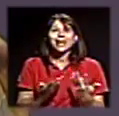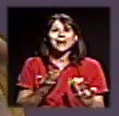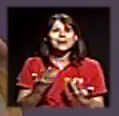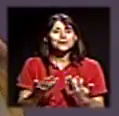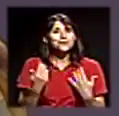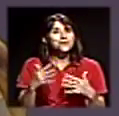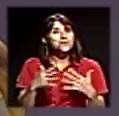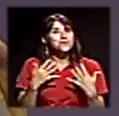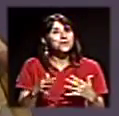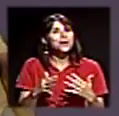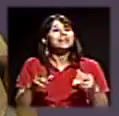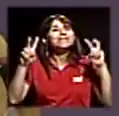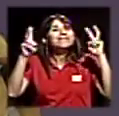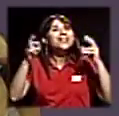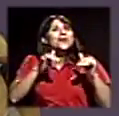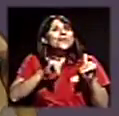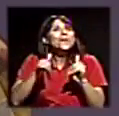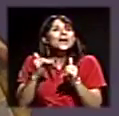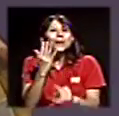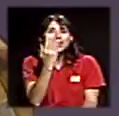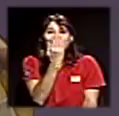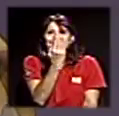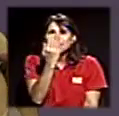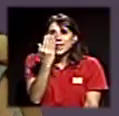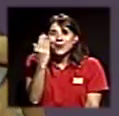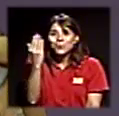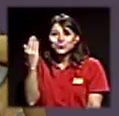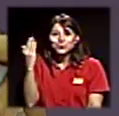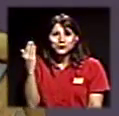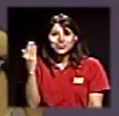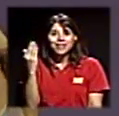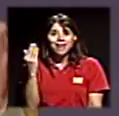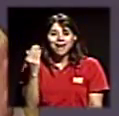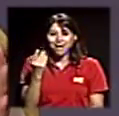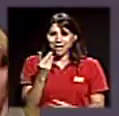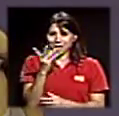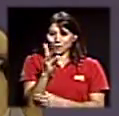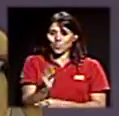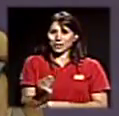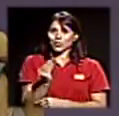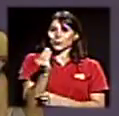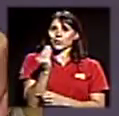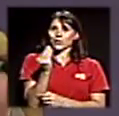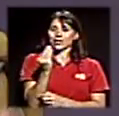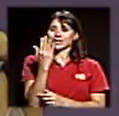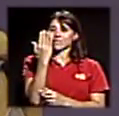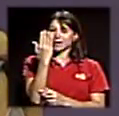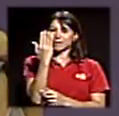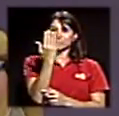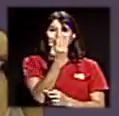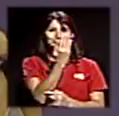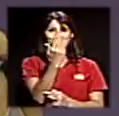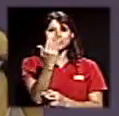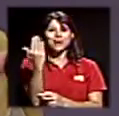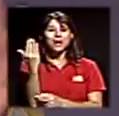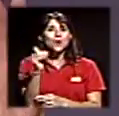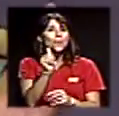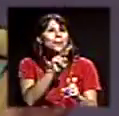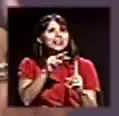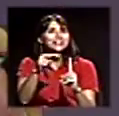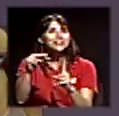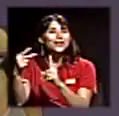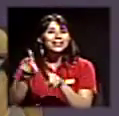increíble juego de espejos, ¿no? Ahora desde esa juventud, cómo se ve desde otro lugar del mundo, desde otra